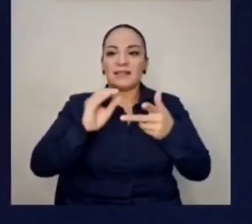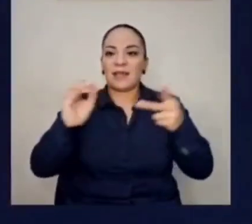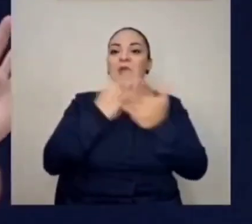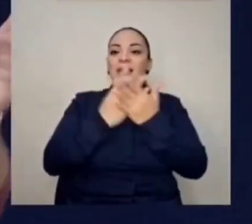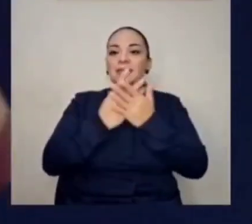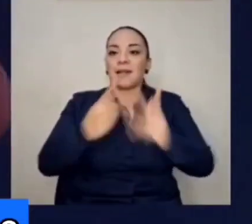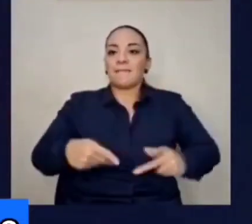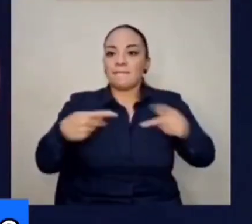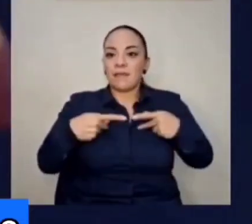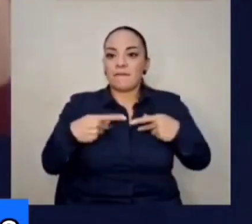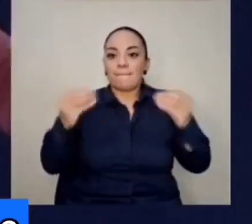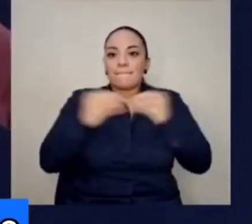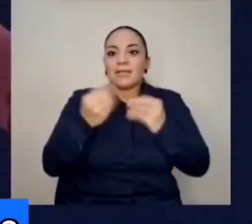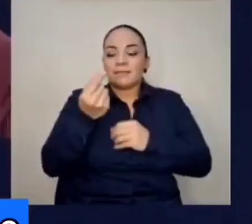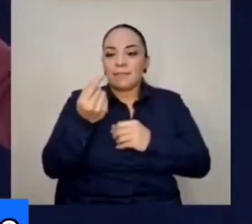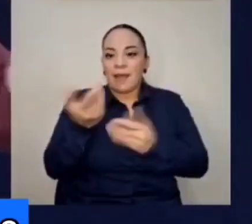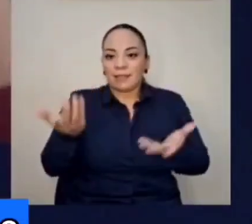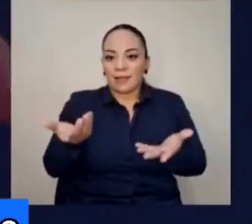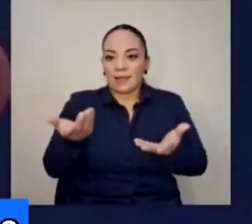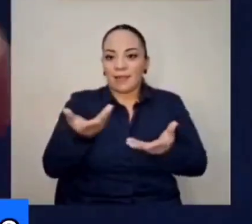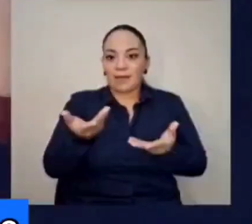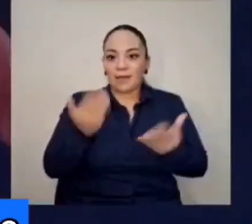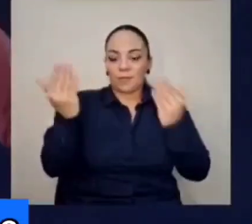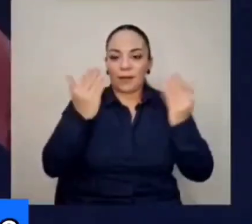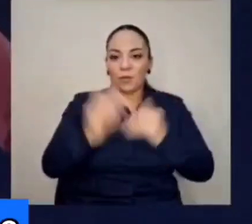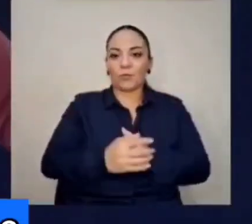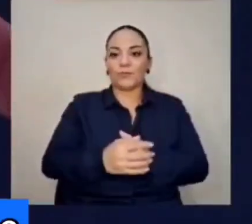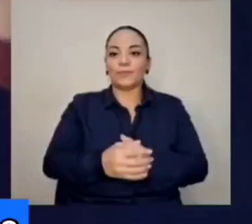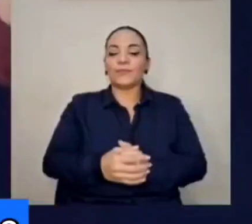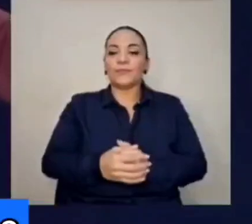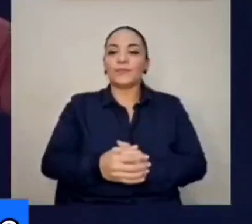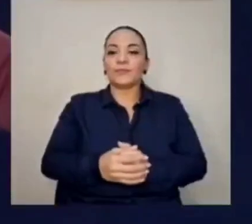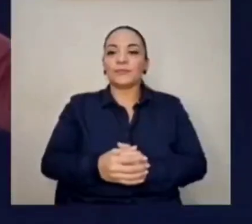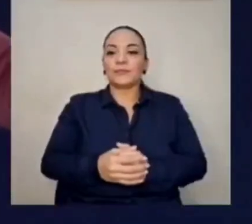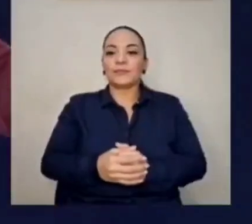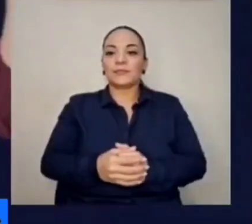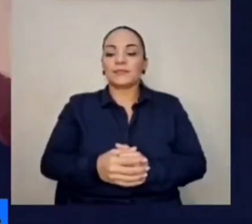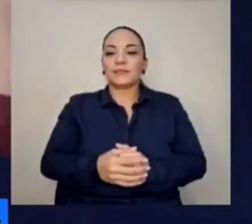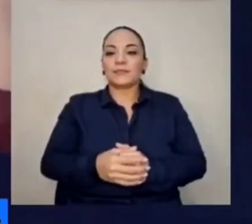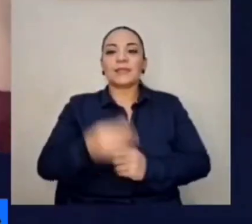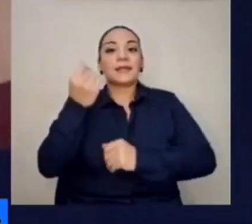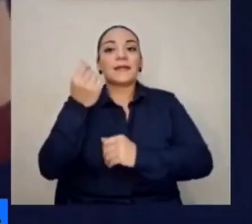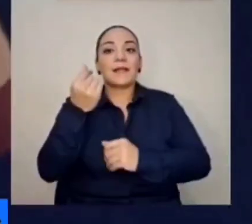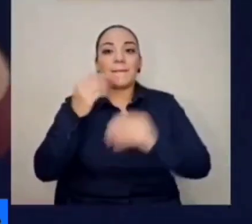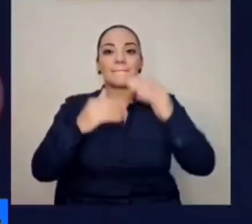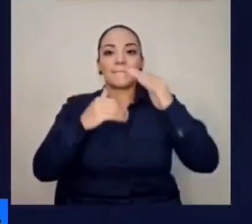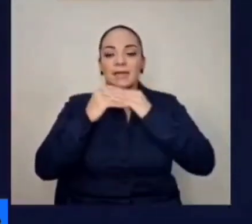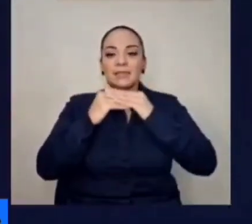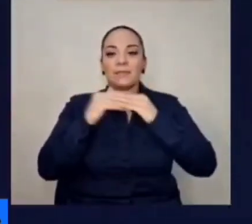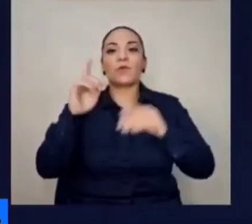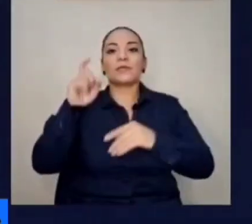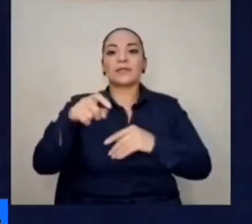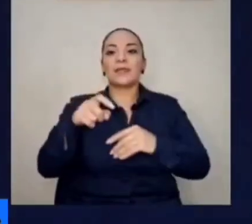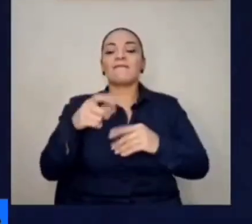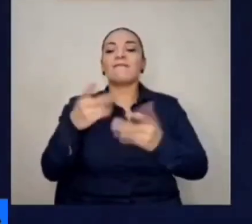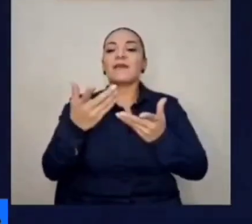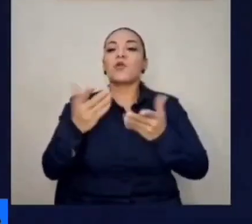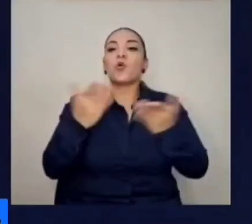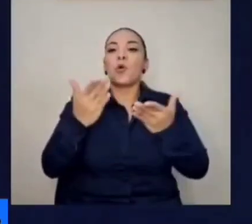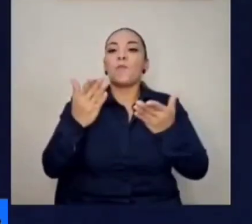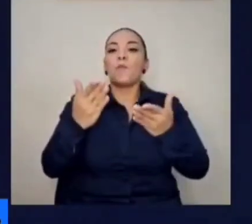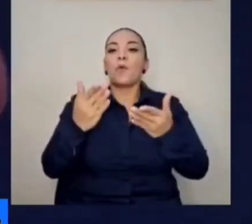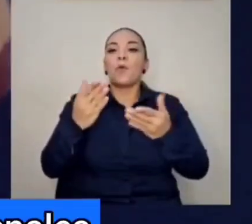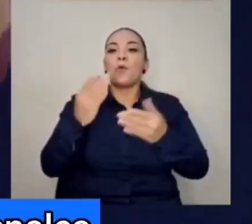más. Creo que esa debe ser la tasa máxima, debe ser cómo vive un tico